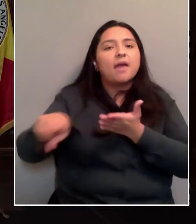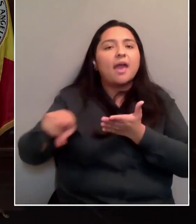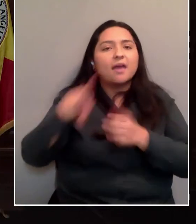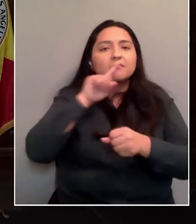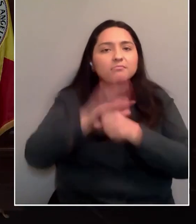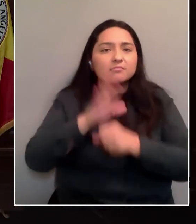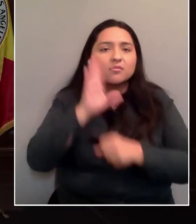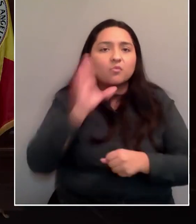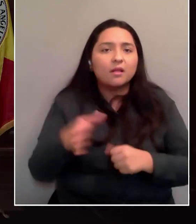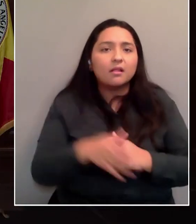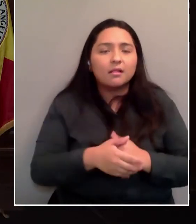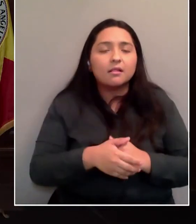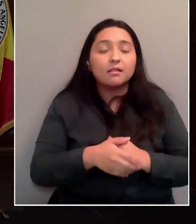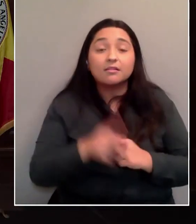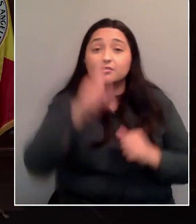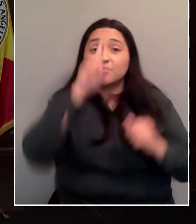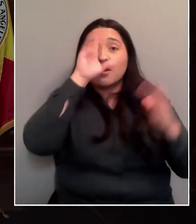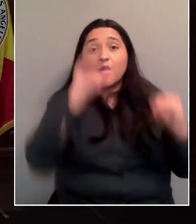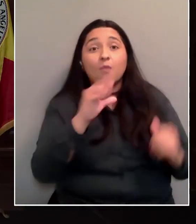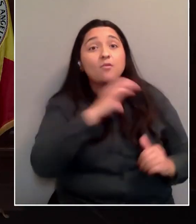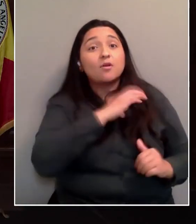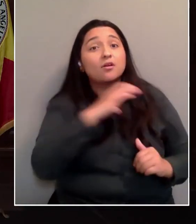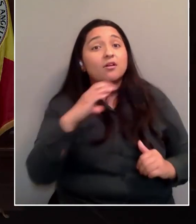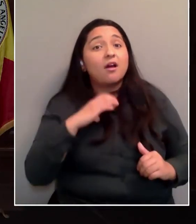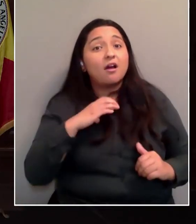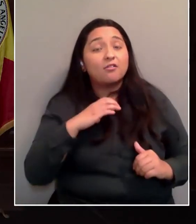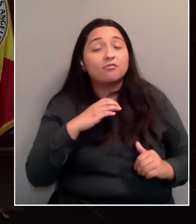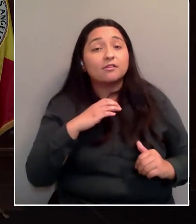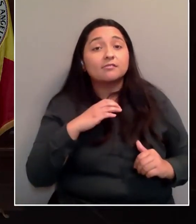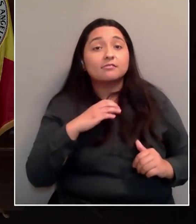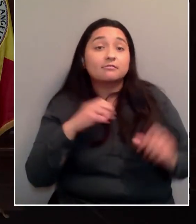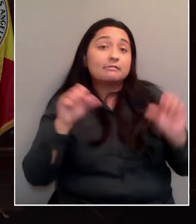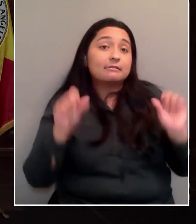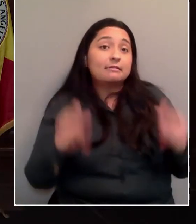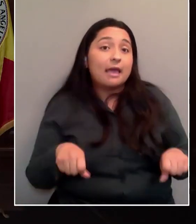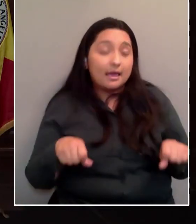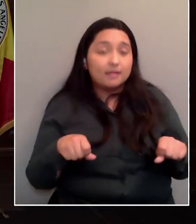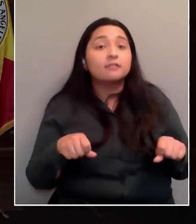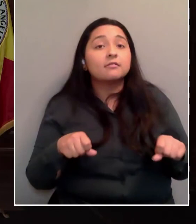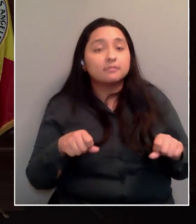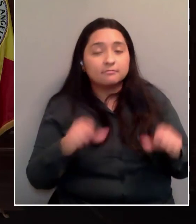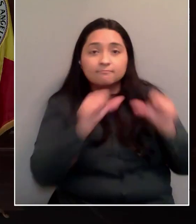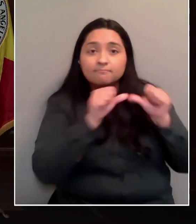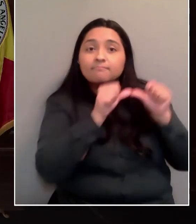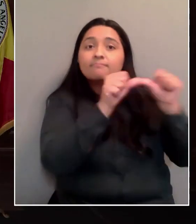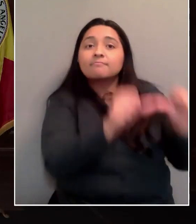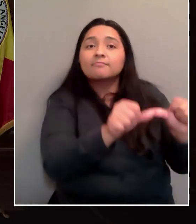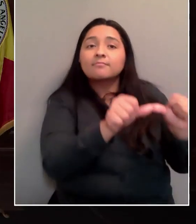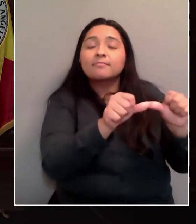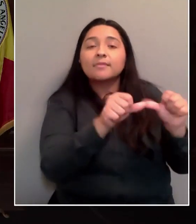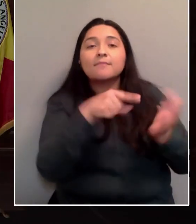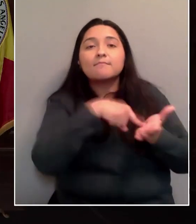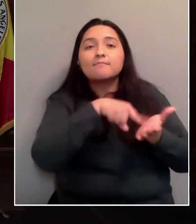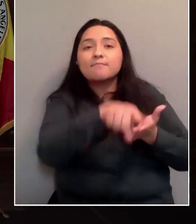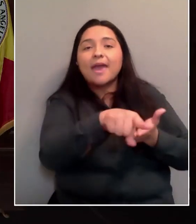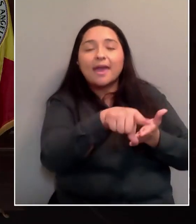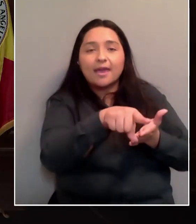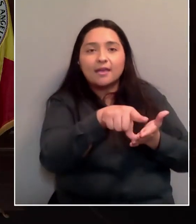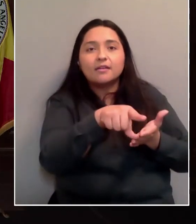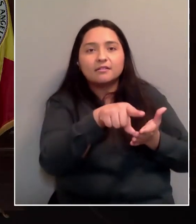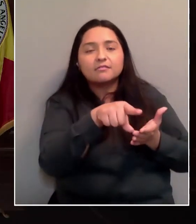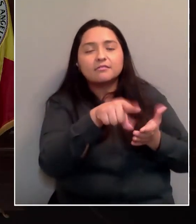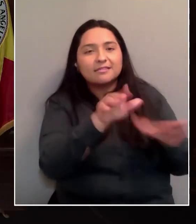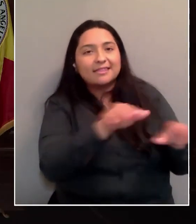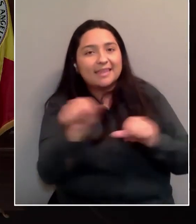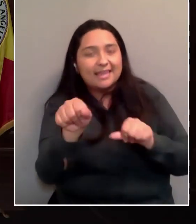Congreso pueda renovar el suplemento a la poliza de permisos pagados para que las familias puedan recibir